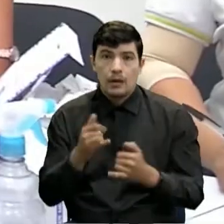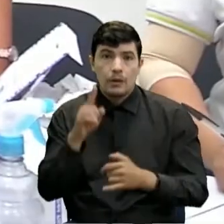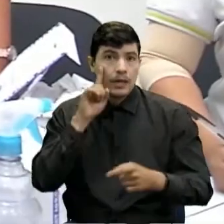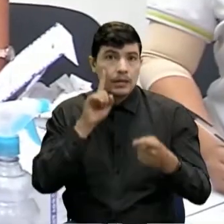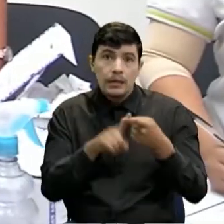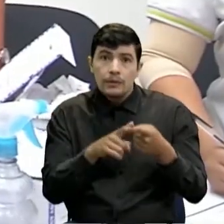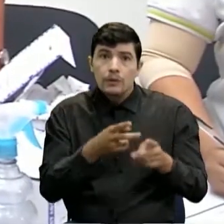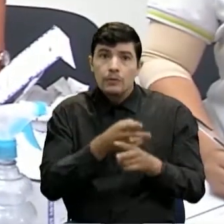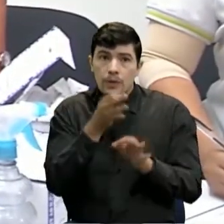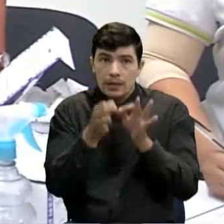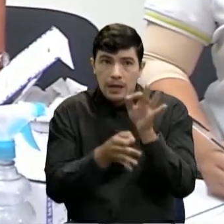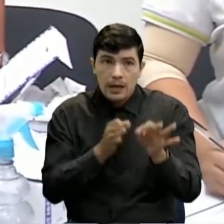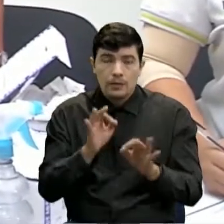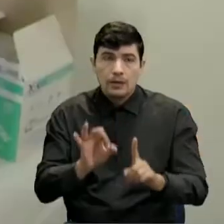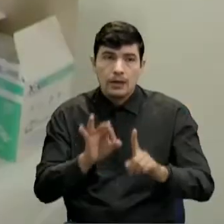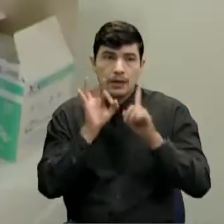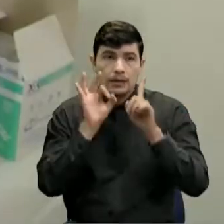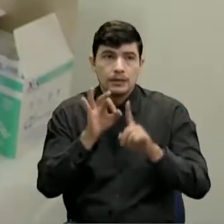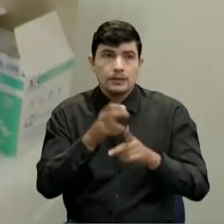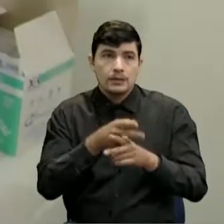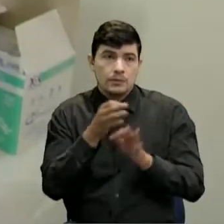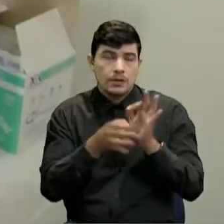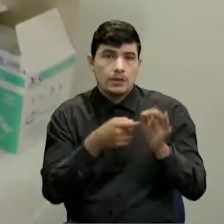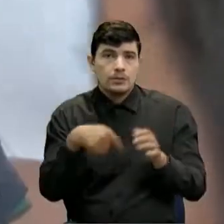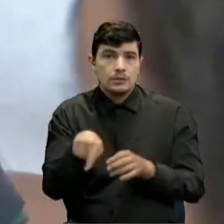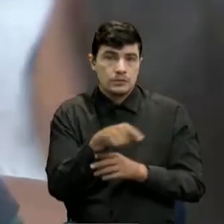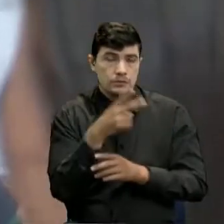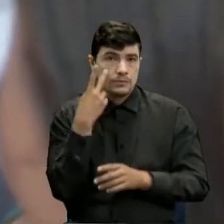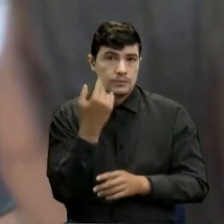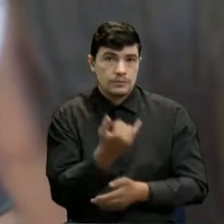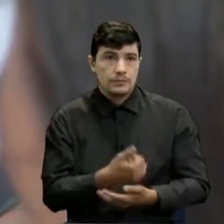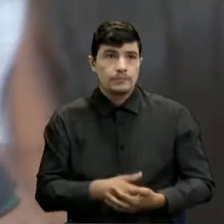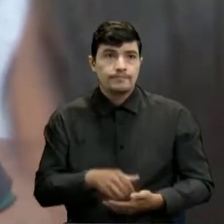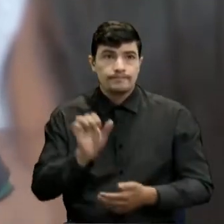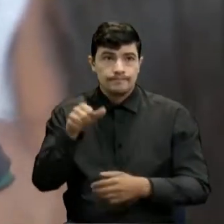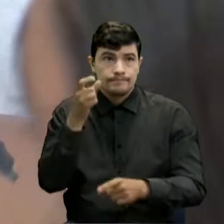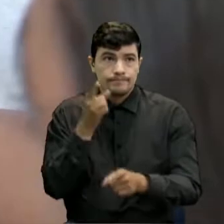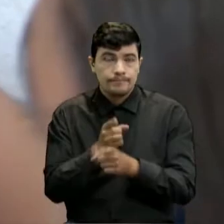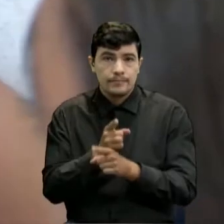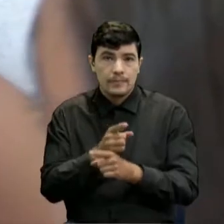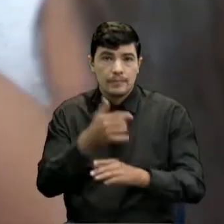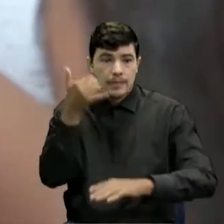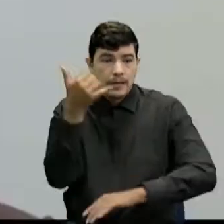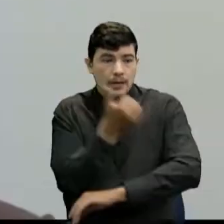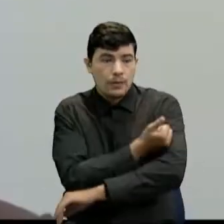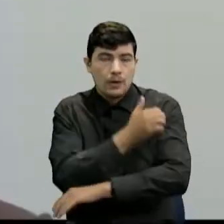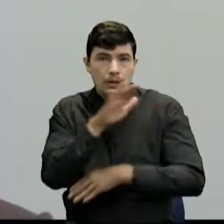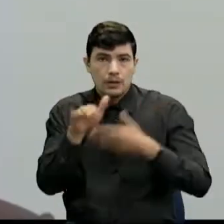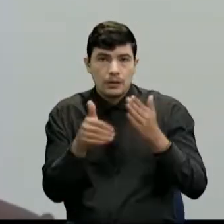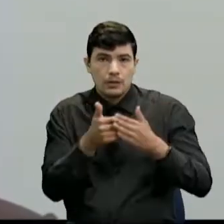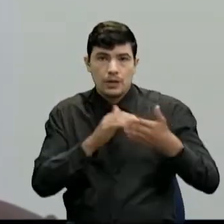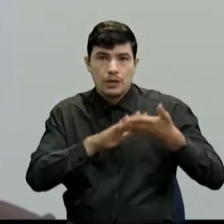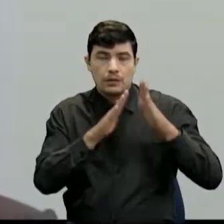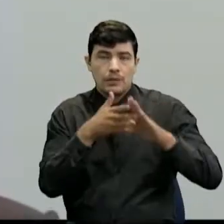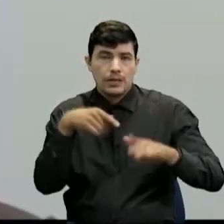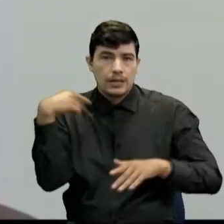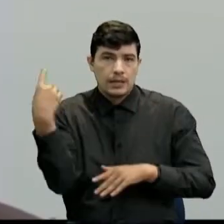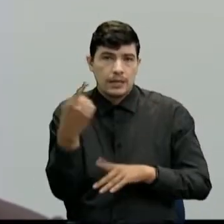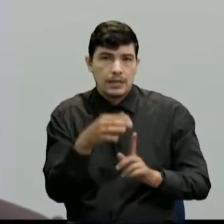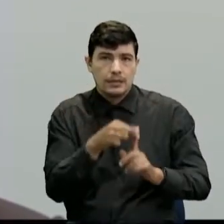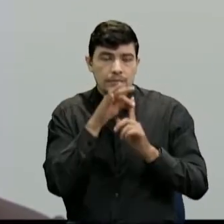adultos, adultos mayores, con vacunación de la primera infancia, es decir, vacunando una población específica, protegiendo las demás para